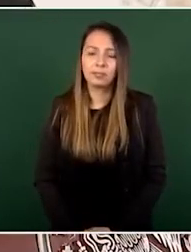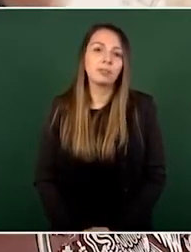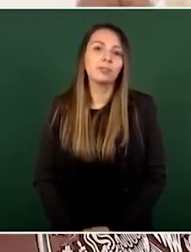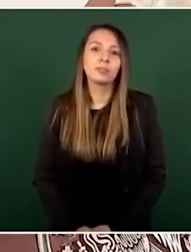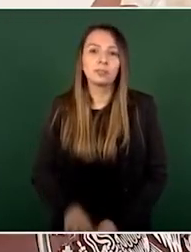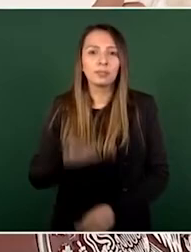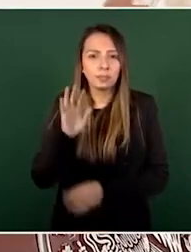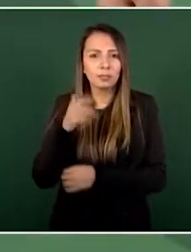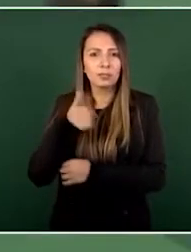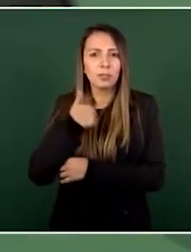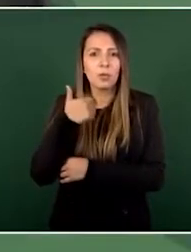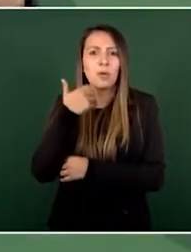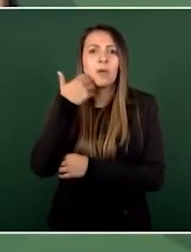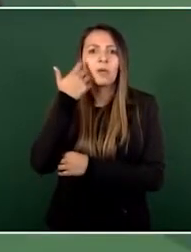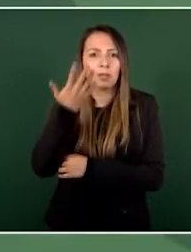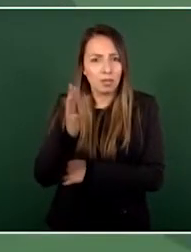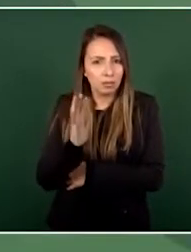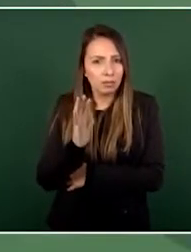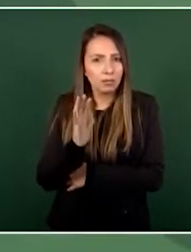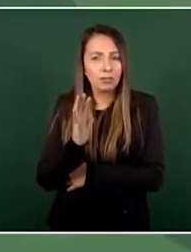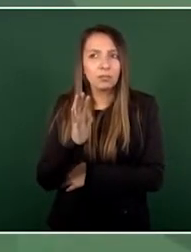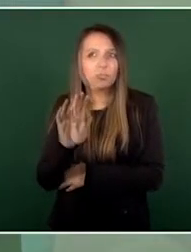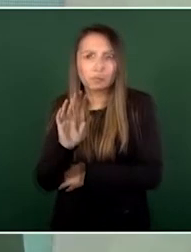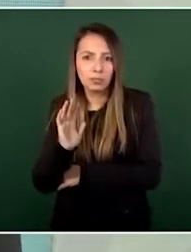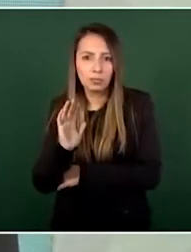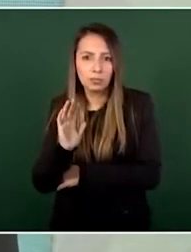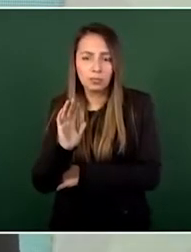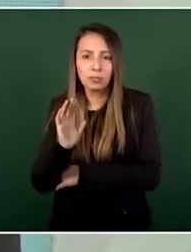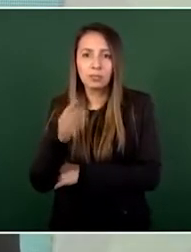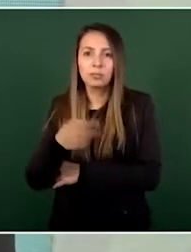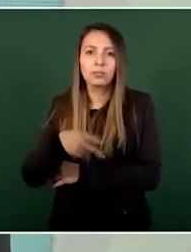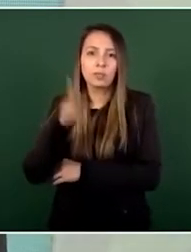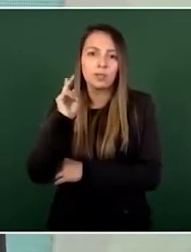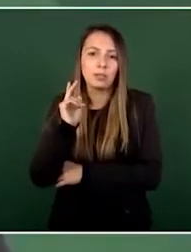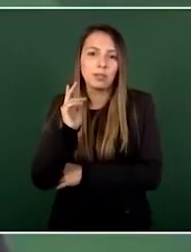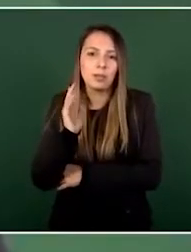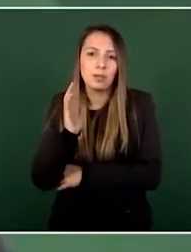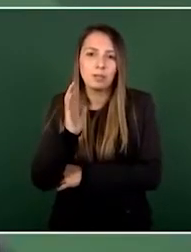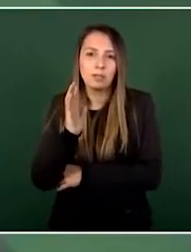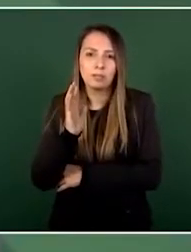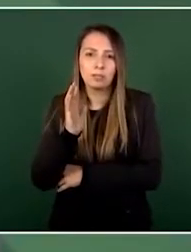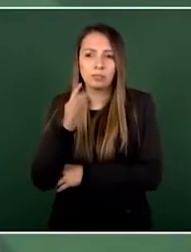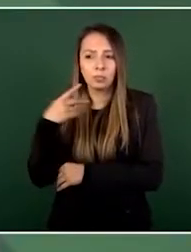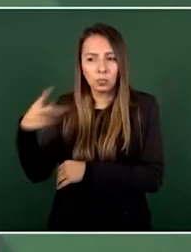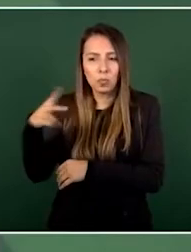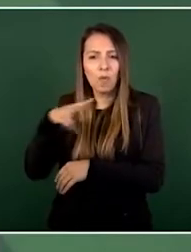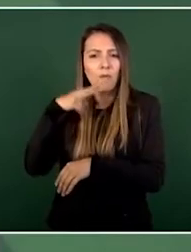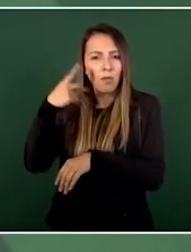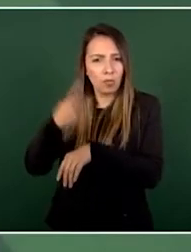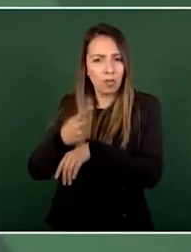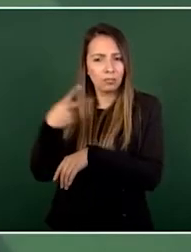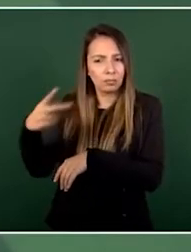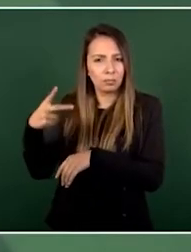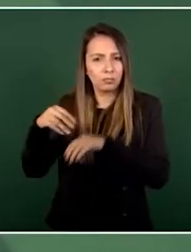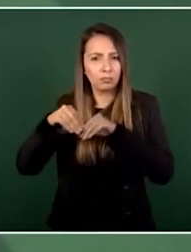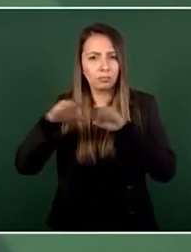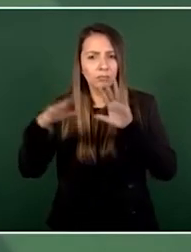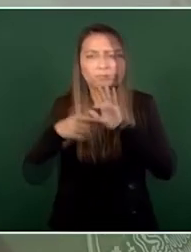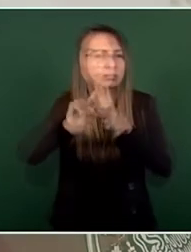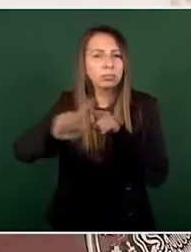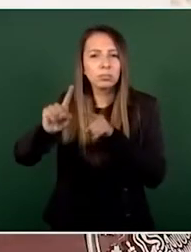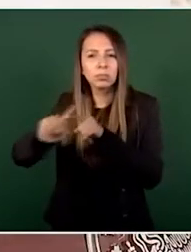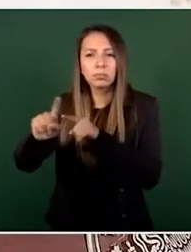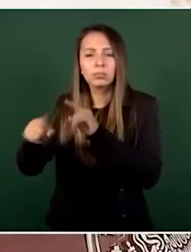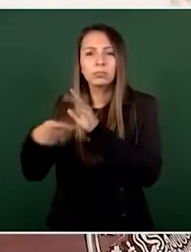gustaría que solo diera a conocer, por voluntad propia, sus